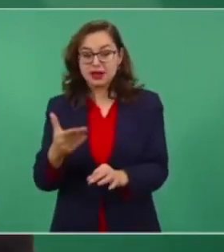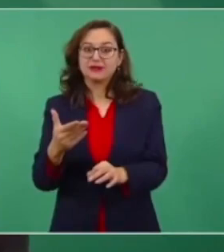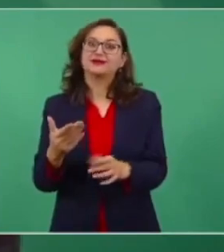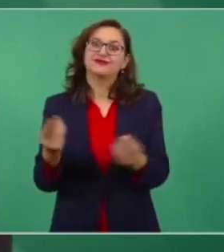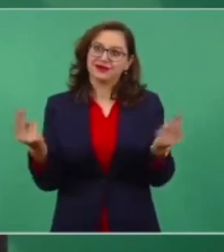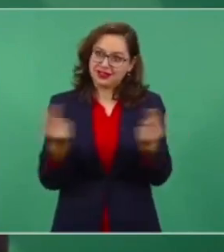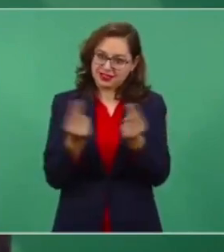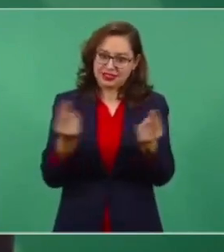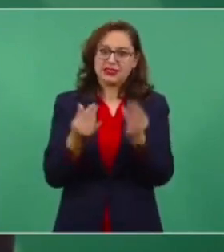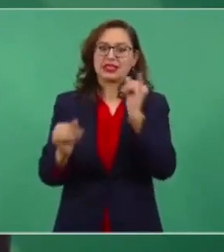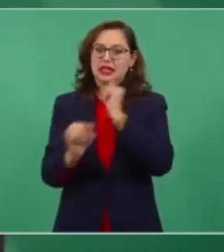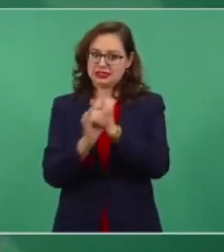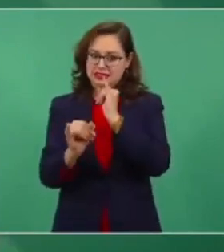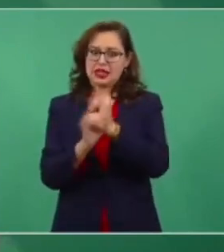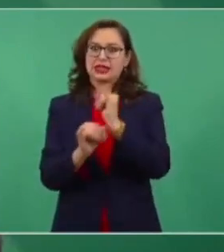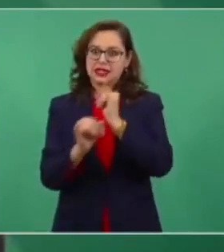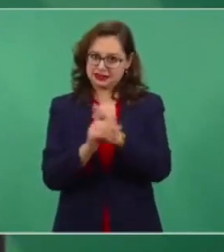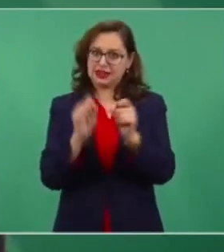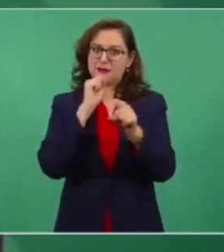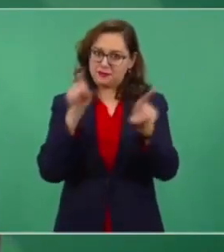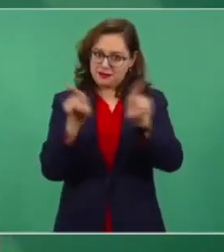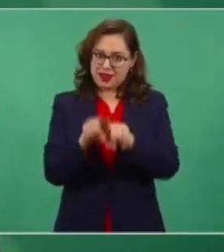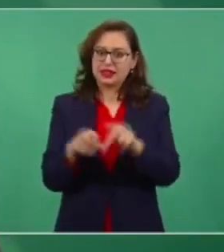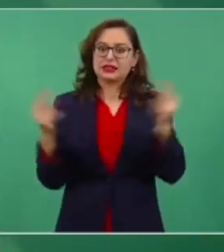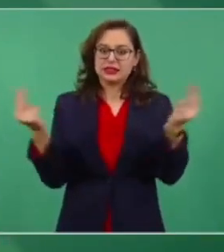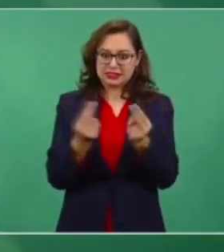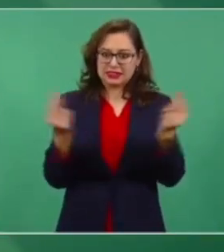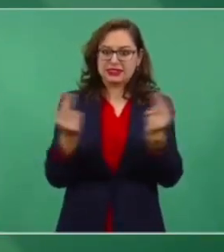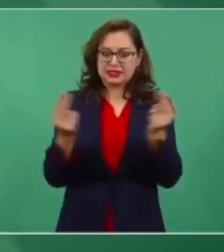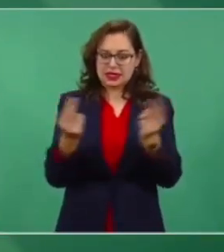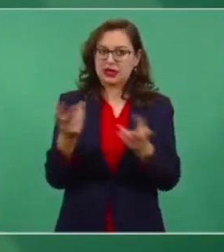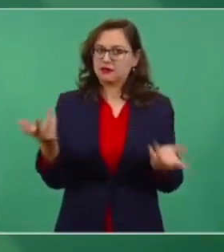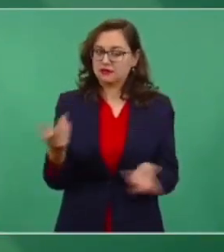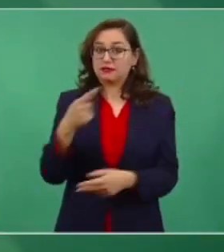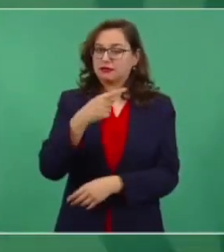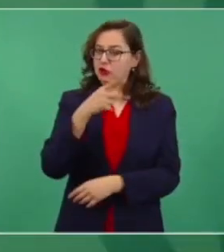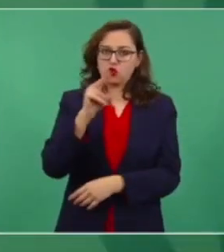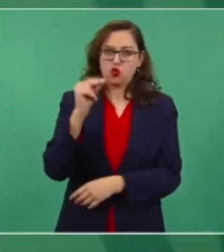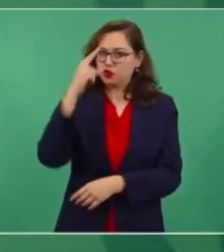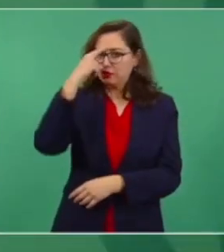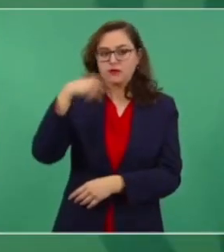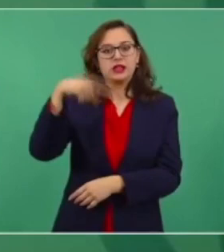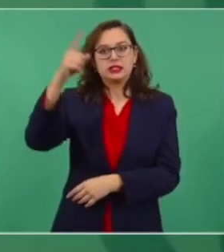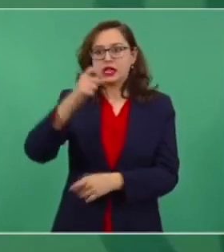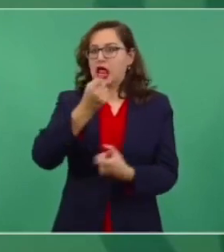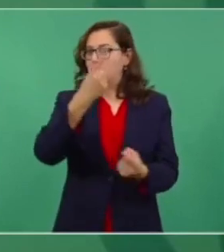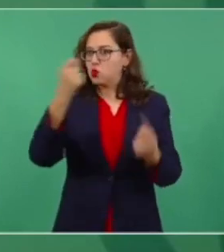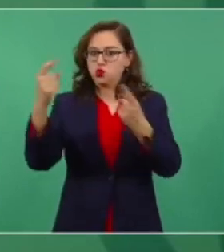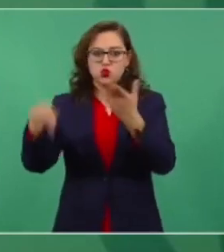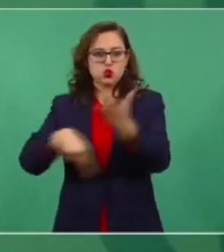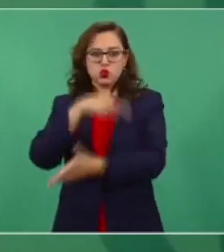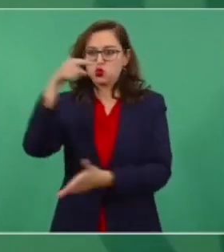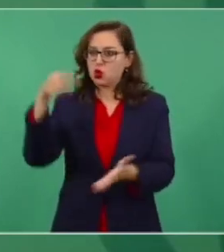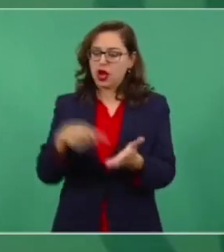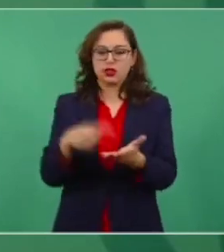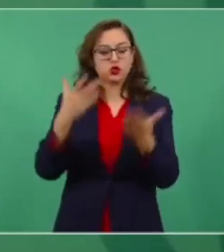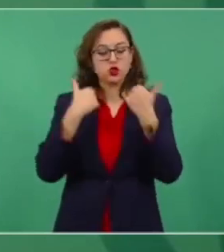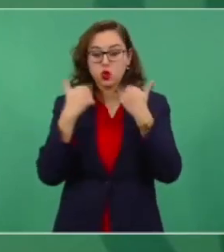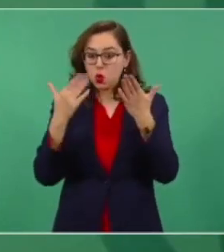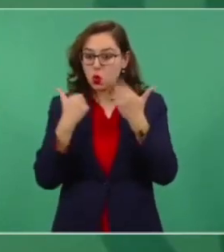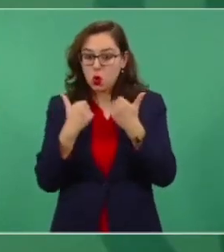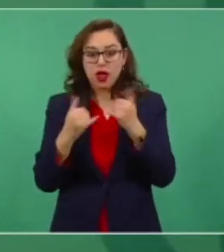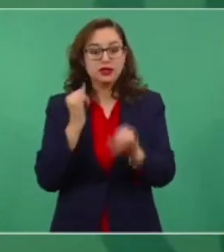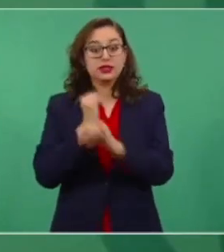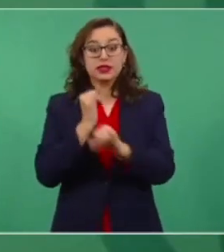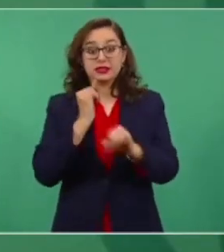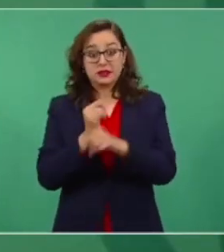Internet. Exacto. Que no es un asunto fácil, porque no hay Internet en el 80% del